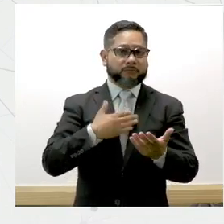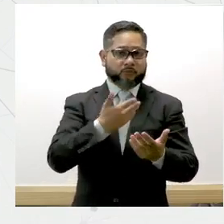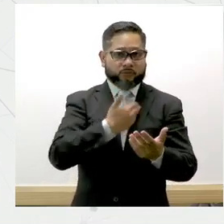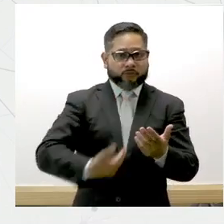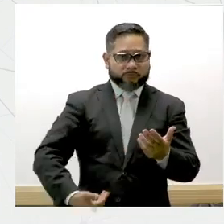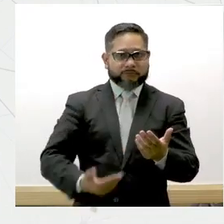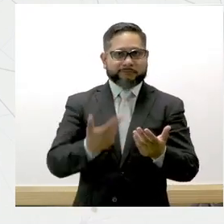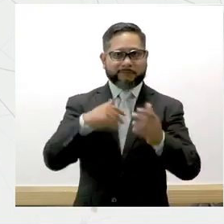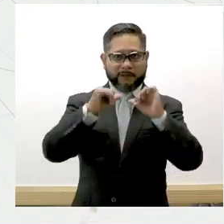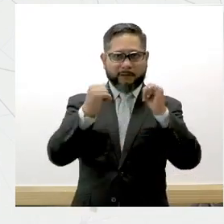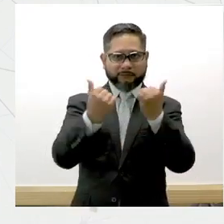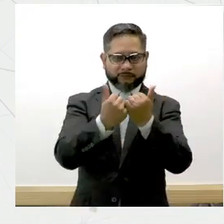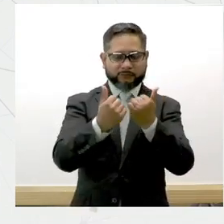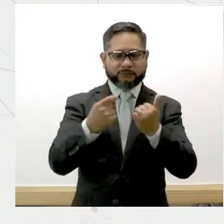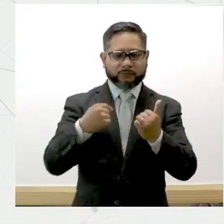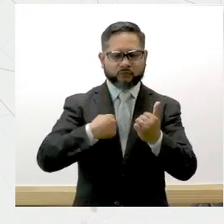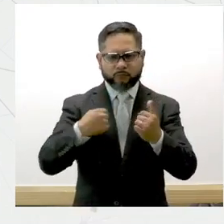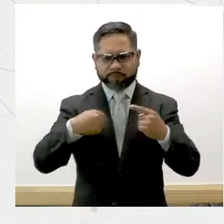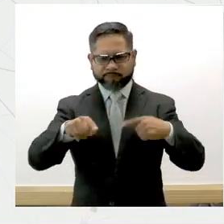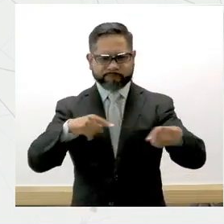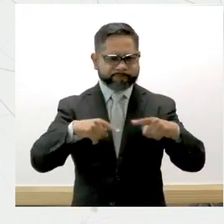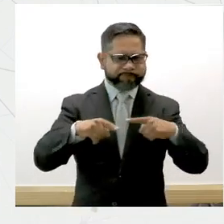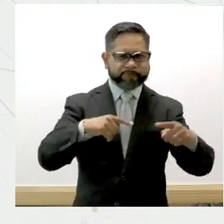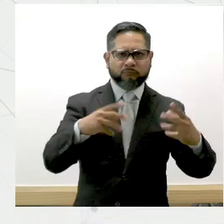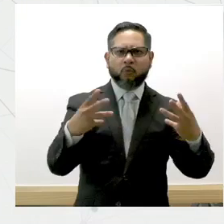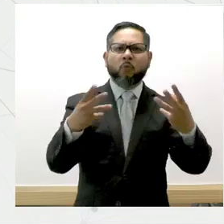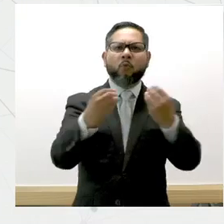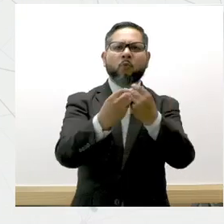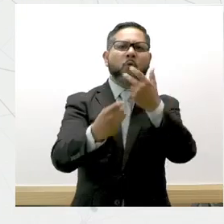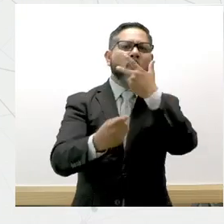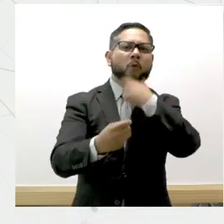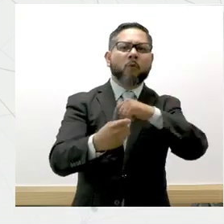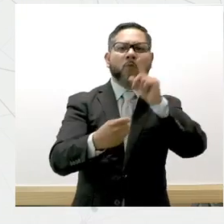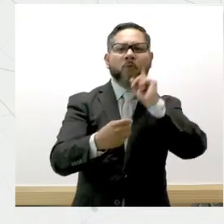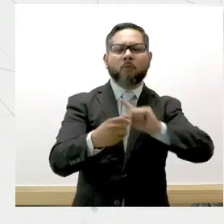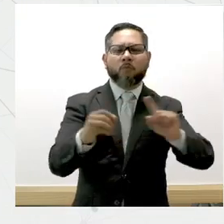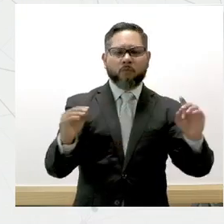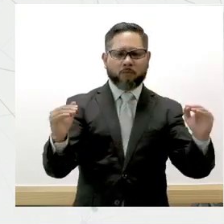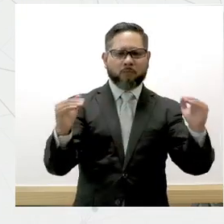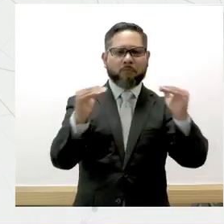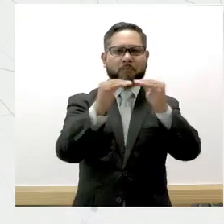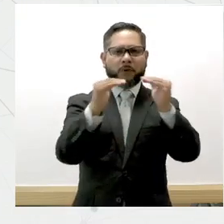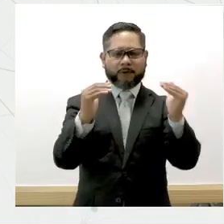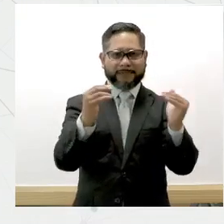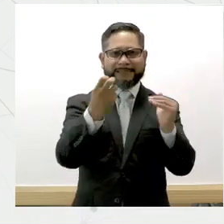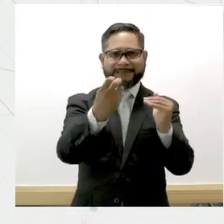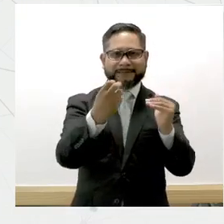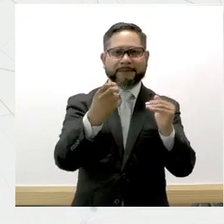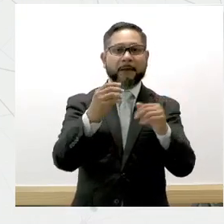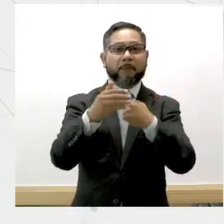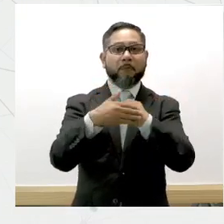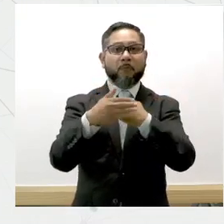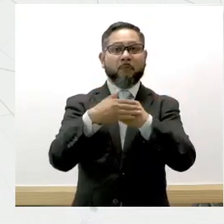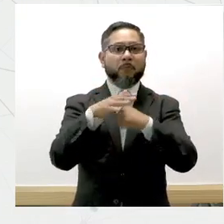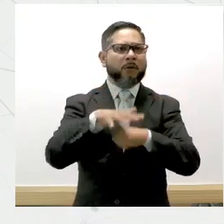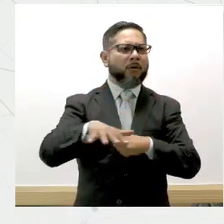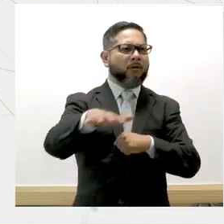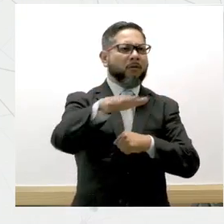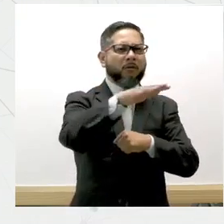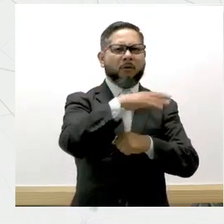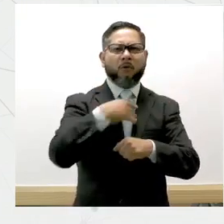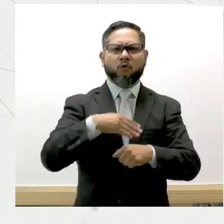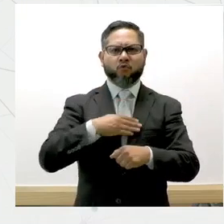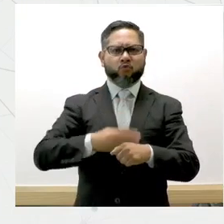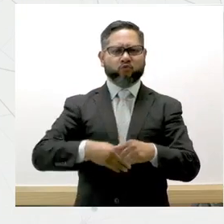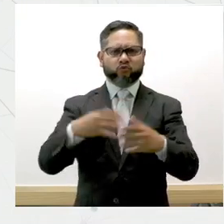Mujeres en el Sector Público, liderando conjuntamente hombres y mujeres para asegurarnos de que la sociedad del siglo XXI es una sociedad igualitaria, inclusiva